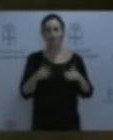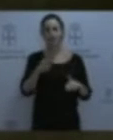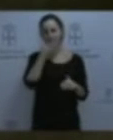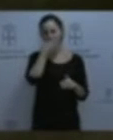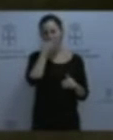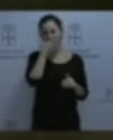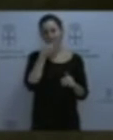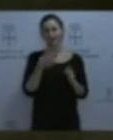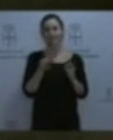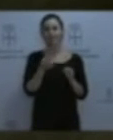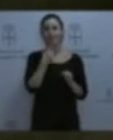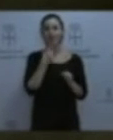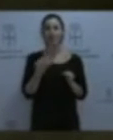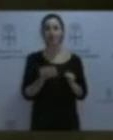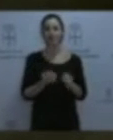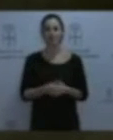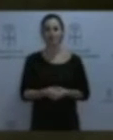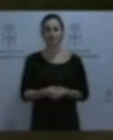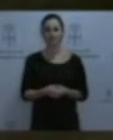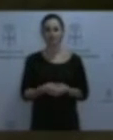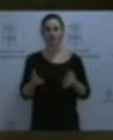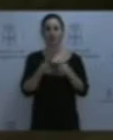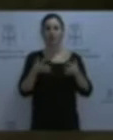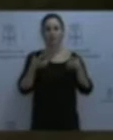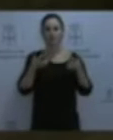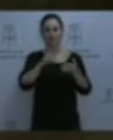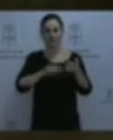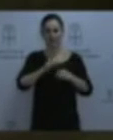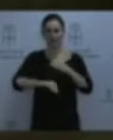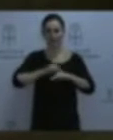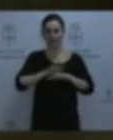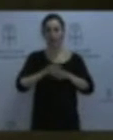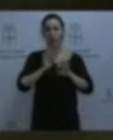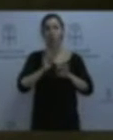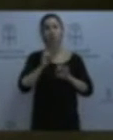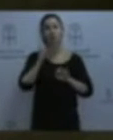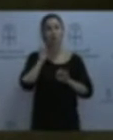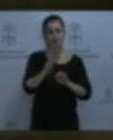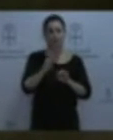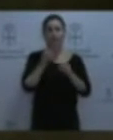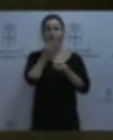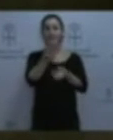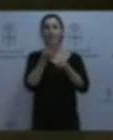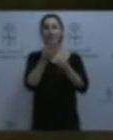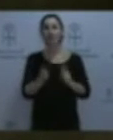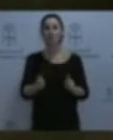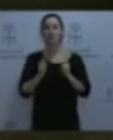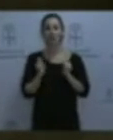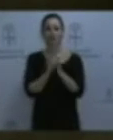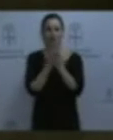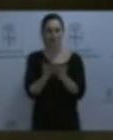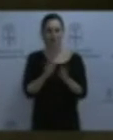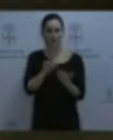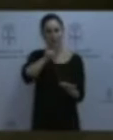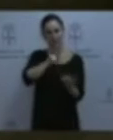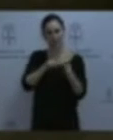ya señalaba, y leo literalmente: es preciso observar también que los datos que los libros proporcionan sobre la lengua asturiana son a